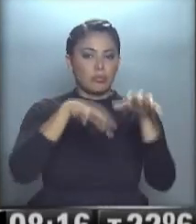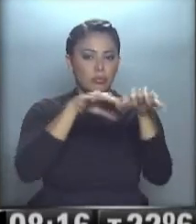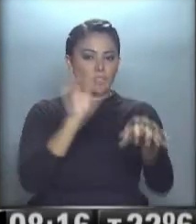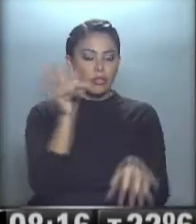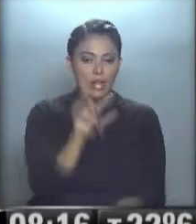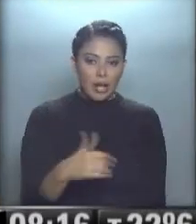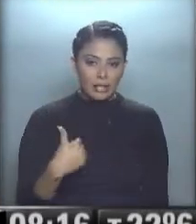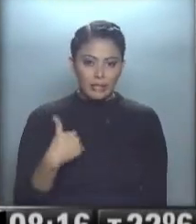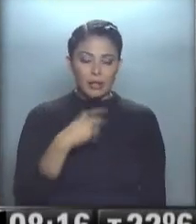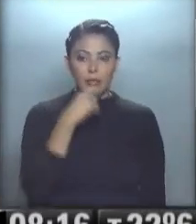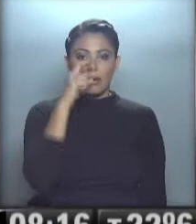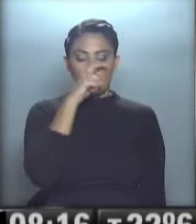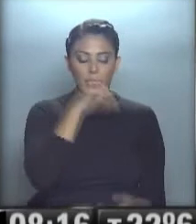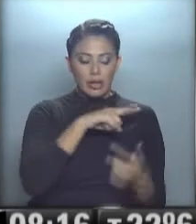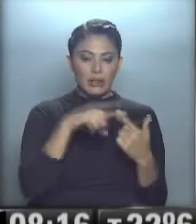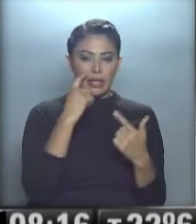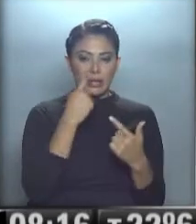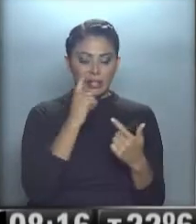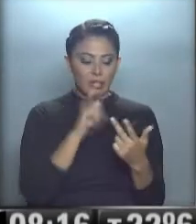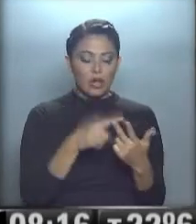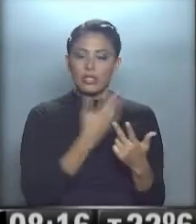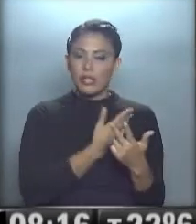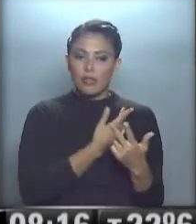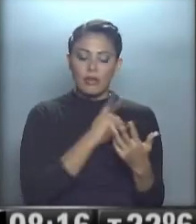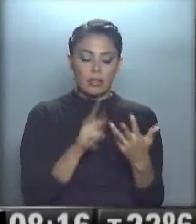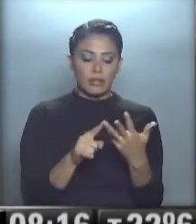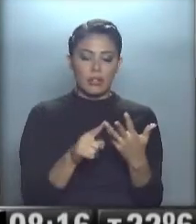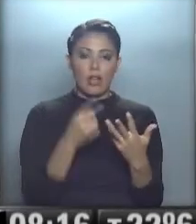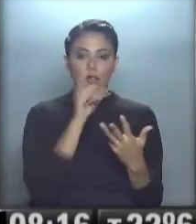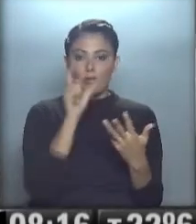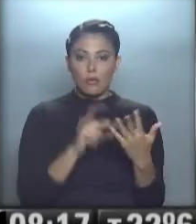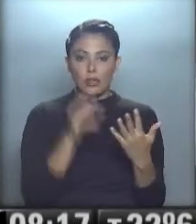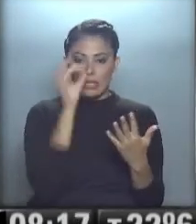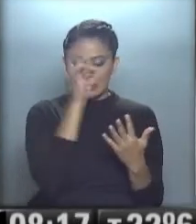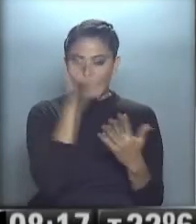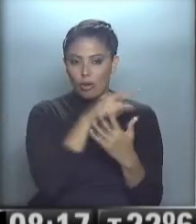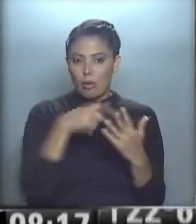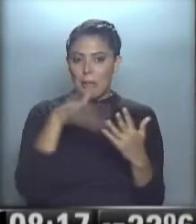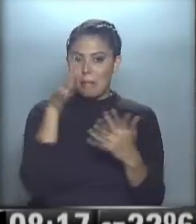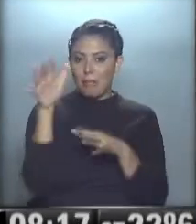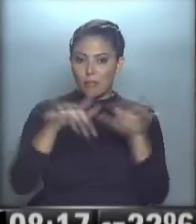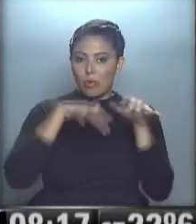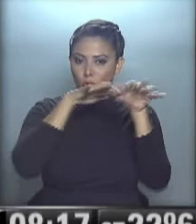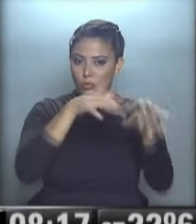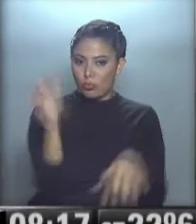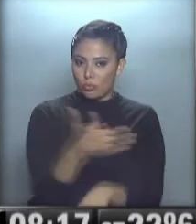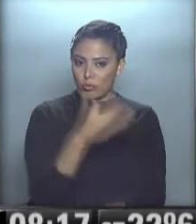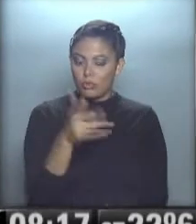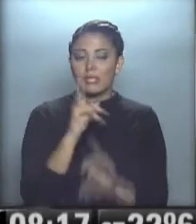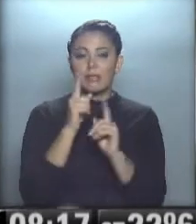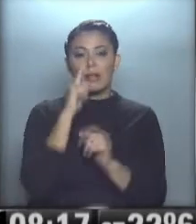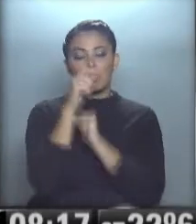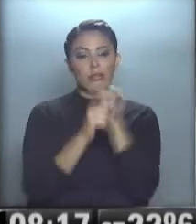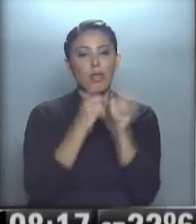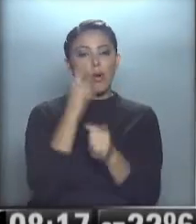son Corrientes, Entre Ríos, Santa Fe, Formosa, Chaco. Tenemos una industrialización de